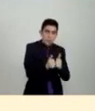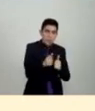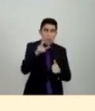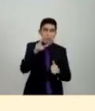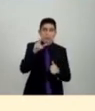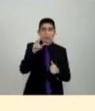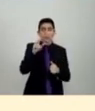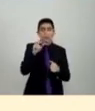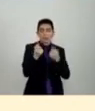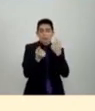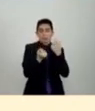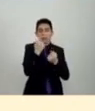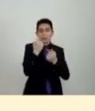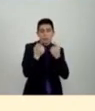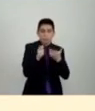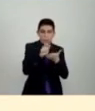escritores